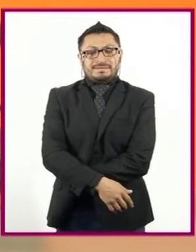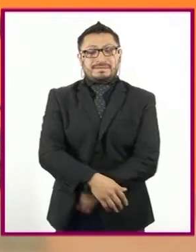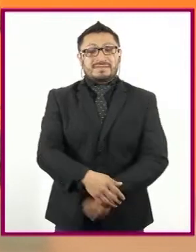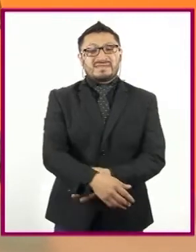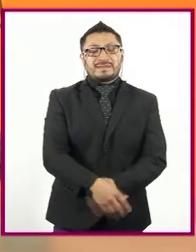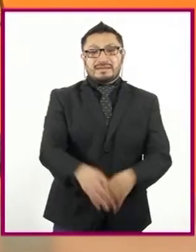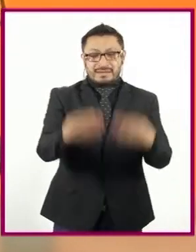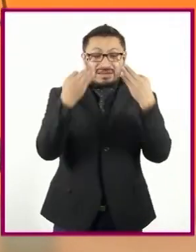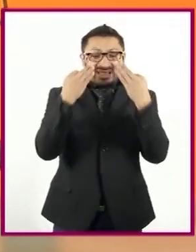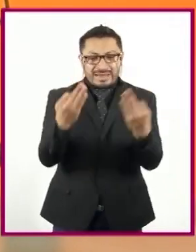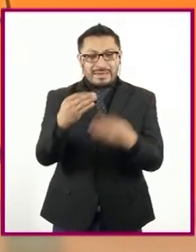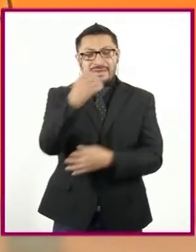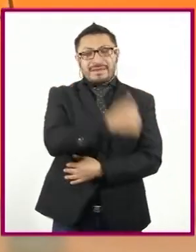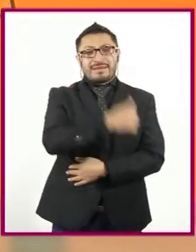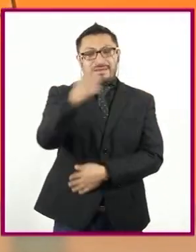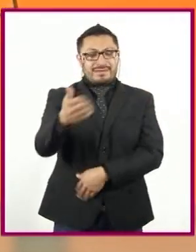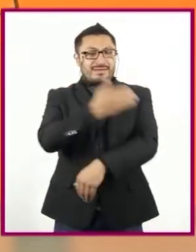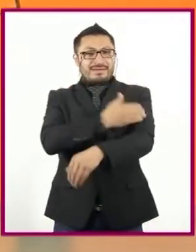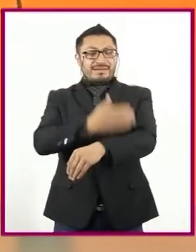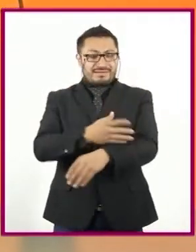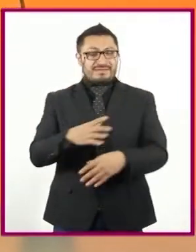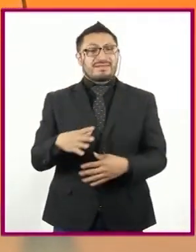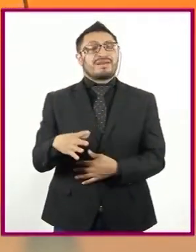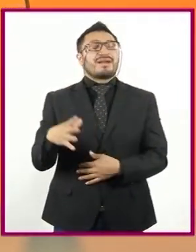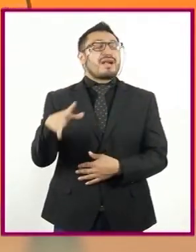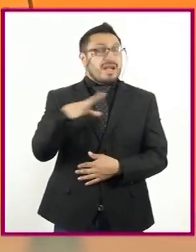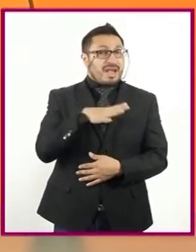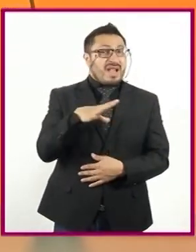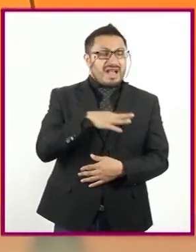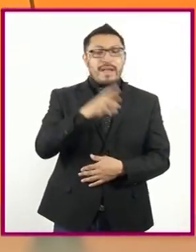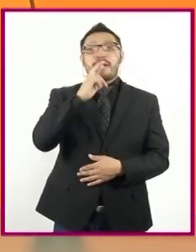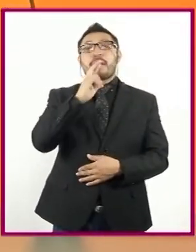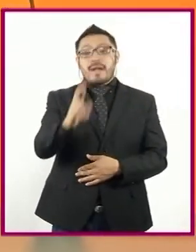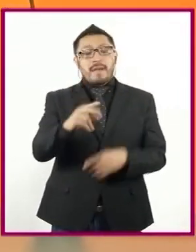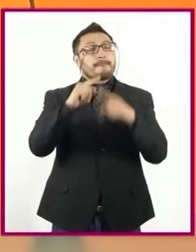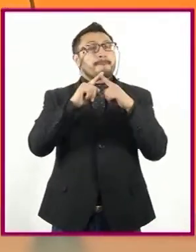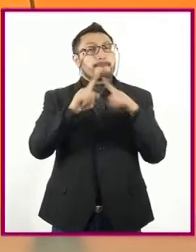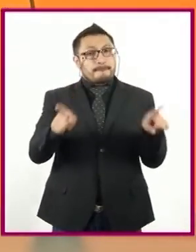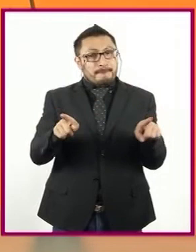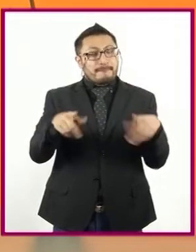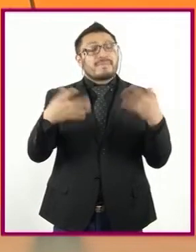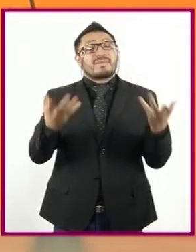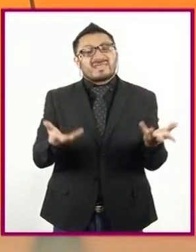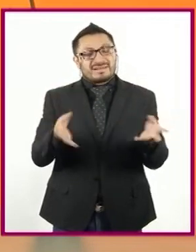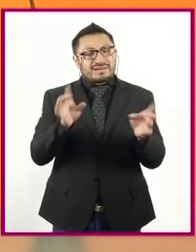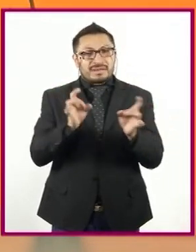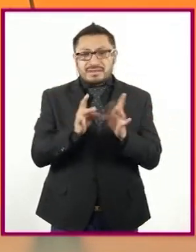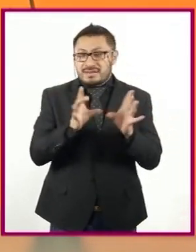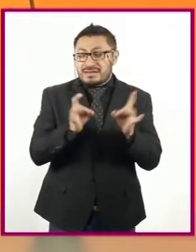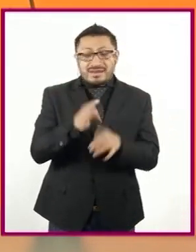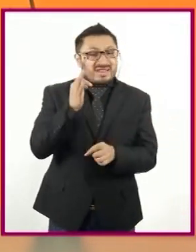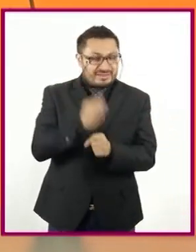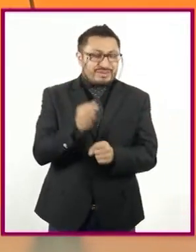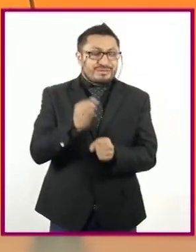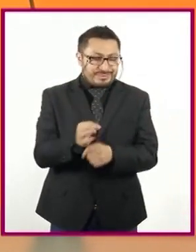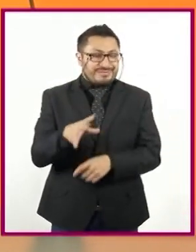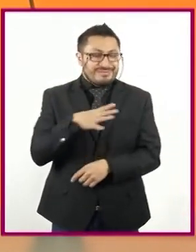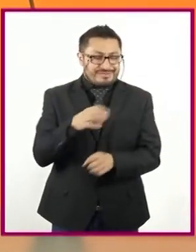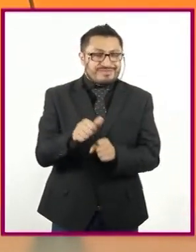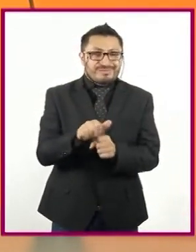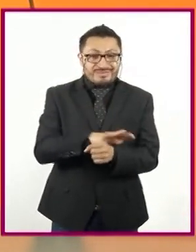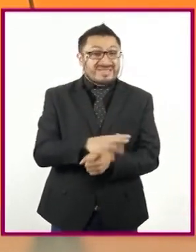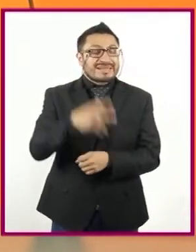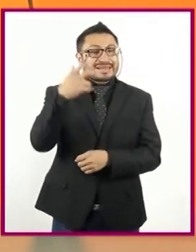Se dieron cuenta que cada uno de sus compañeros tuvo una respuesta diferente a la situación que está viviendo y que